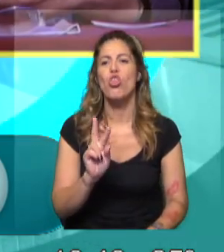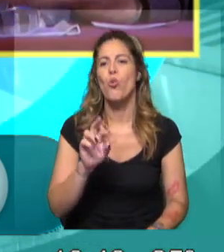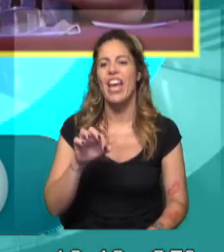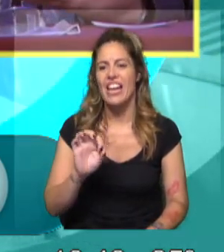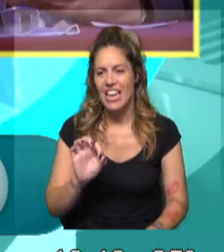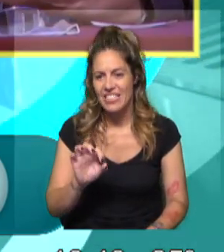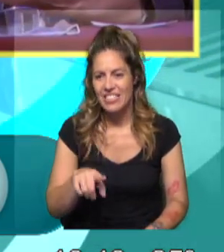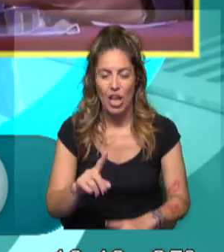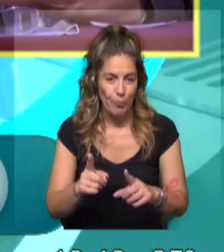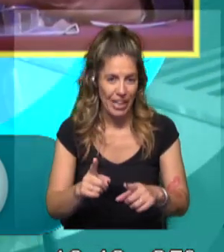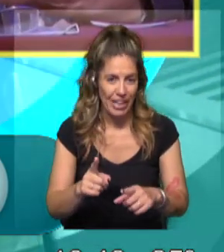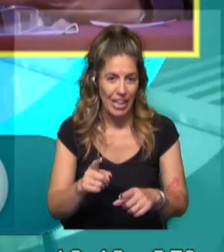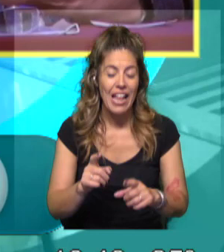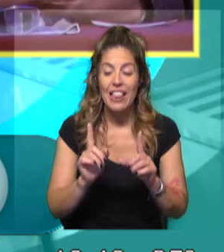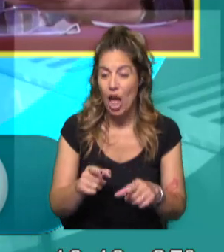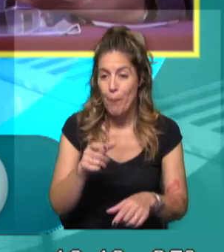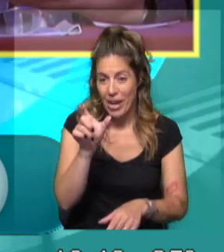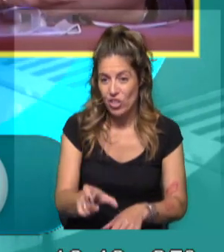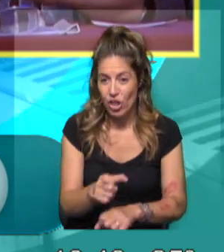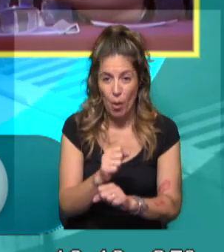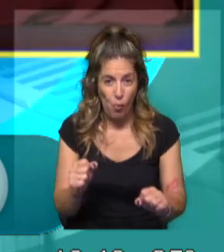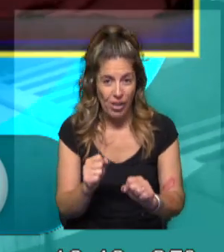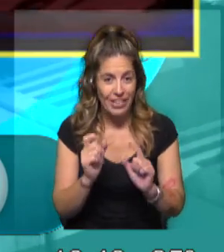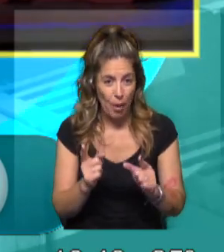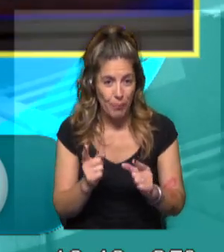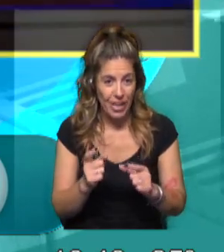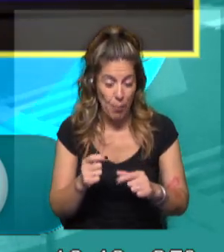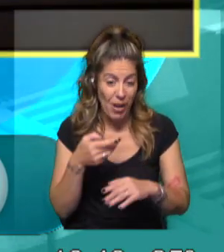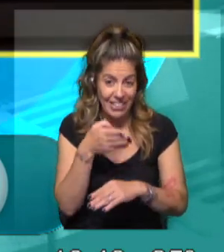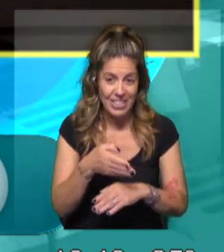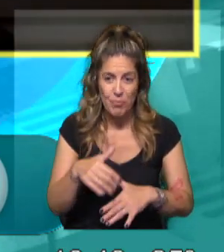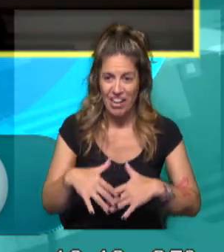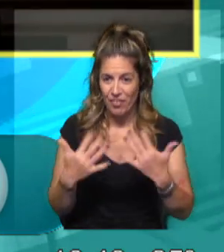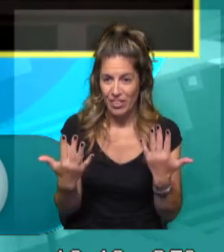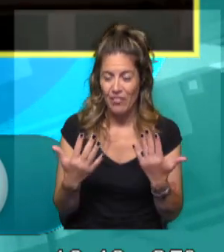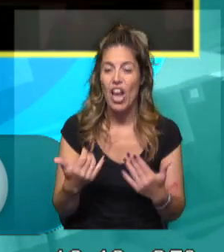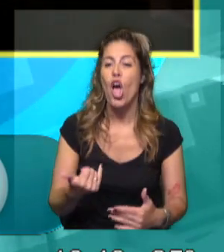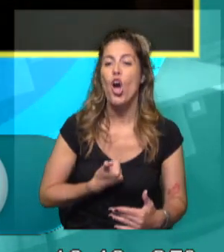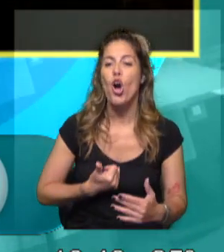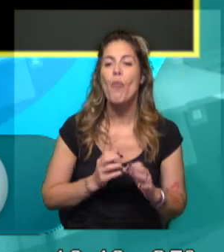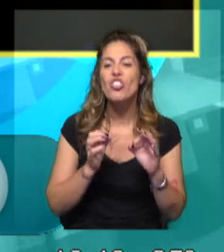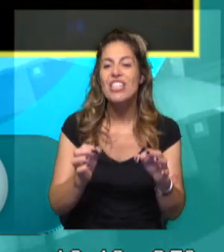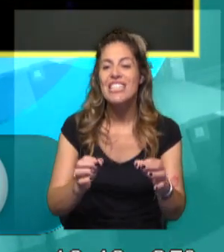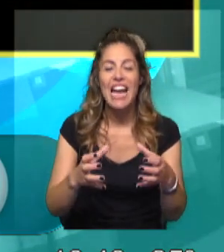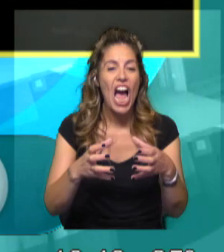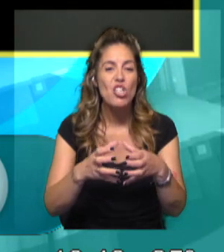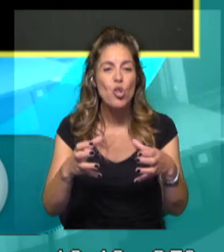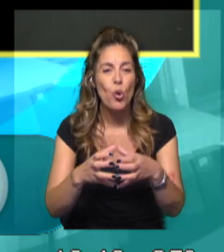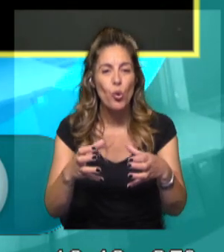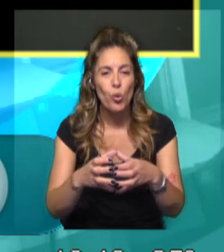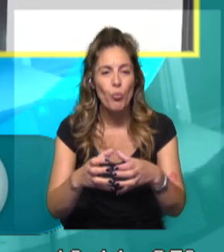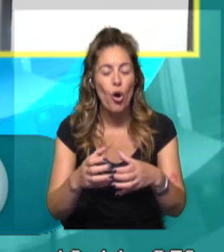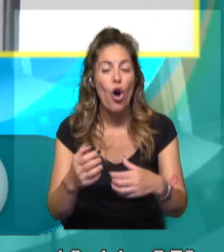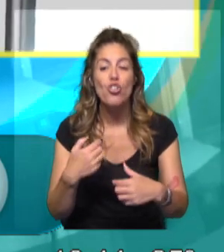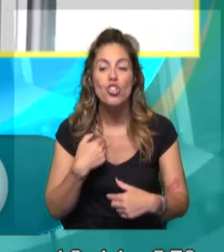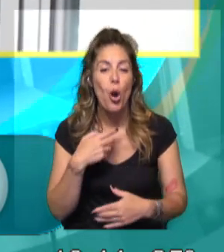Entonces, la gente es parte también, es una pata del festival, ¿no? ¿Y cómo se llega a esos elencos que forman parte? Yo así,